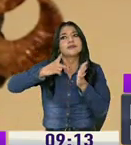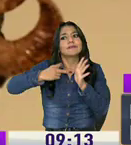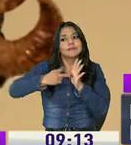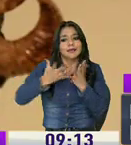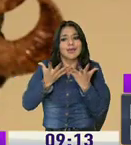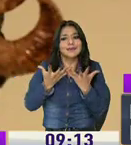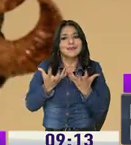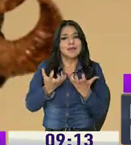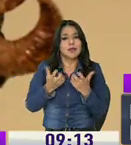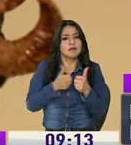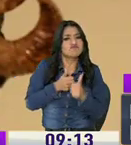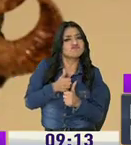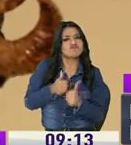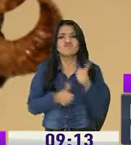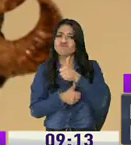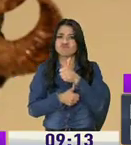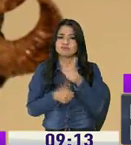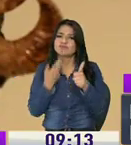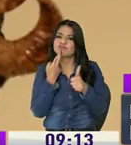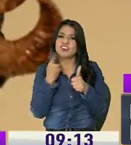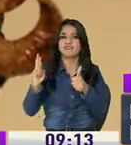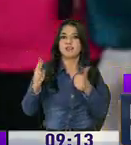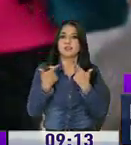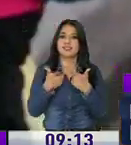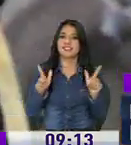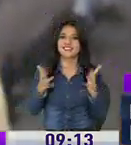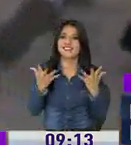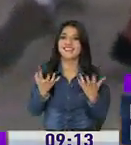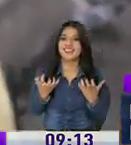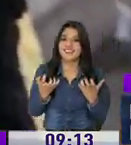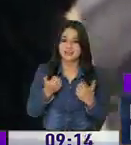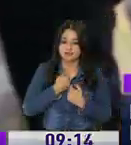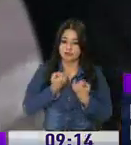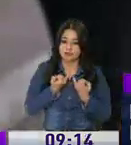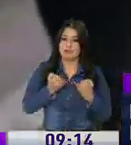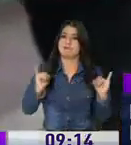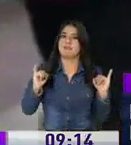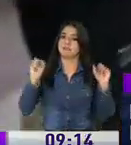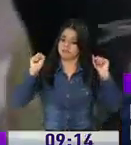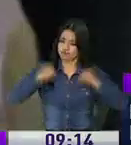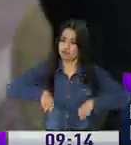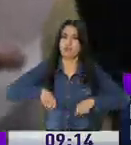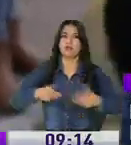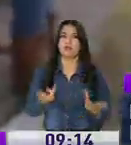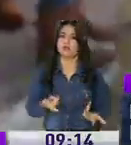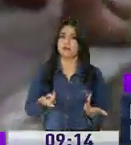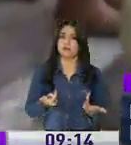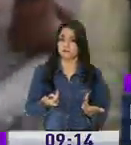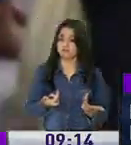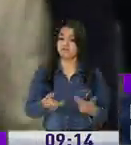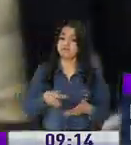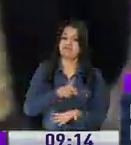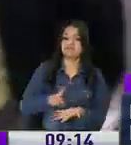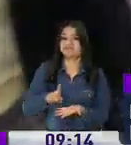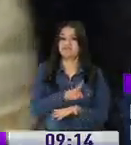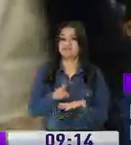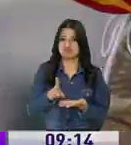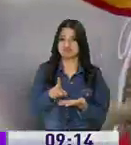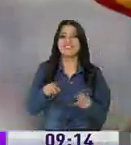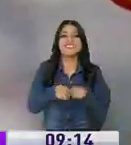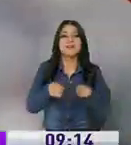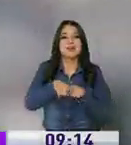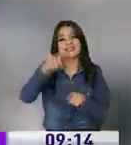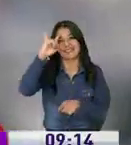deseo de ser insurgente, de ser libre, de también poder hacer este tipo de manifestaciones y lo van asumiendo